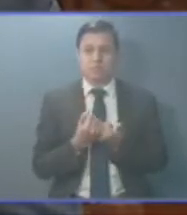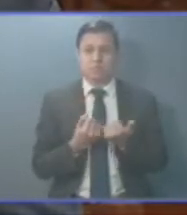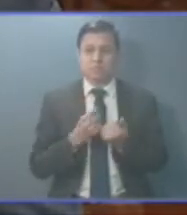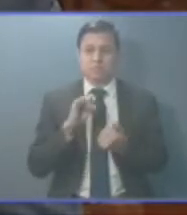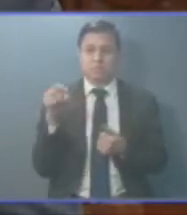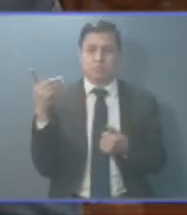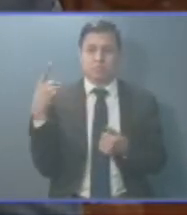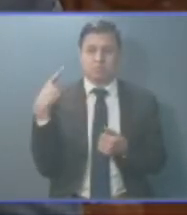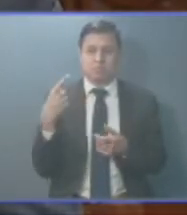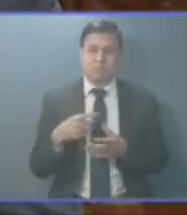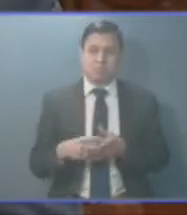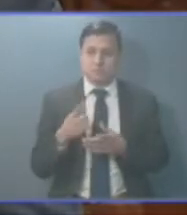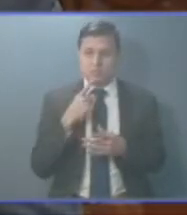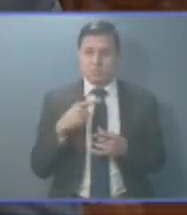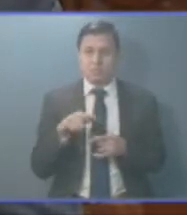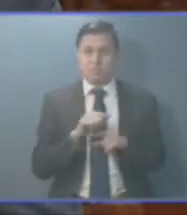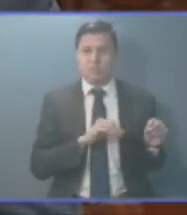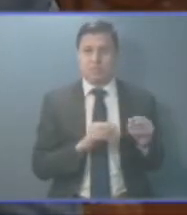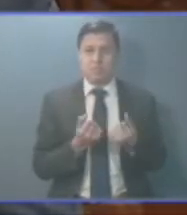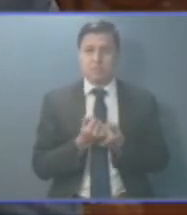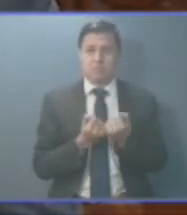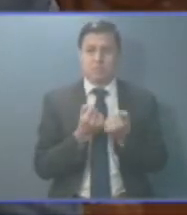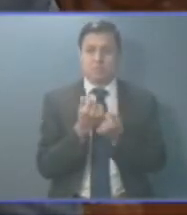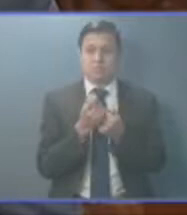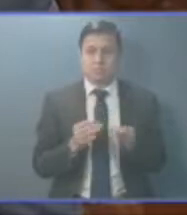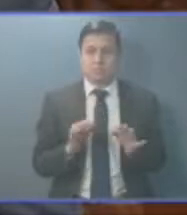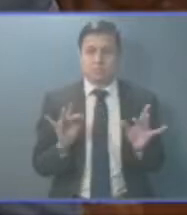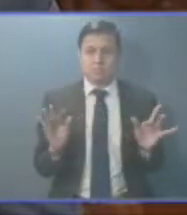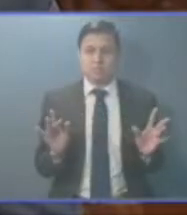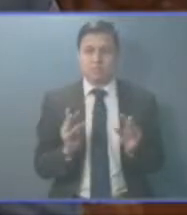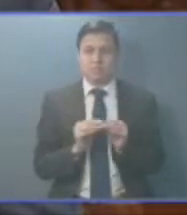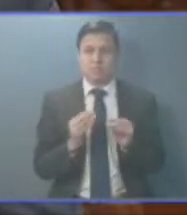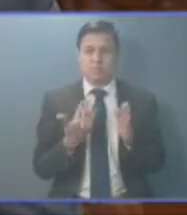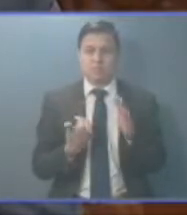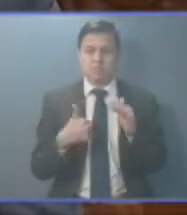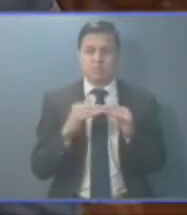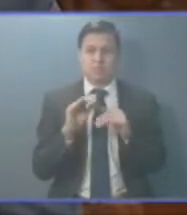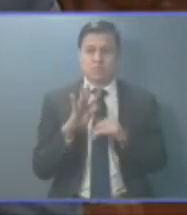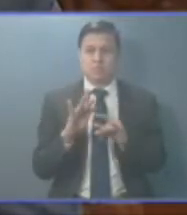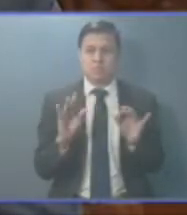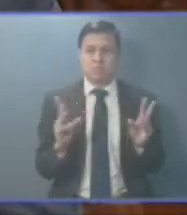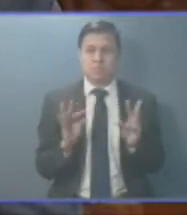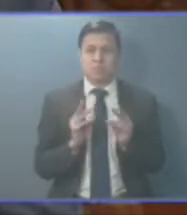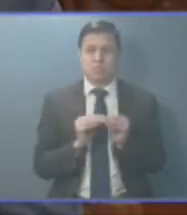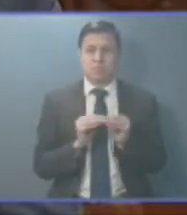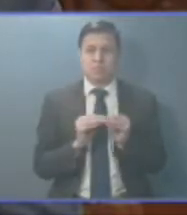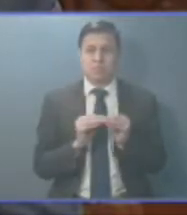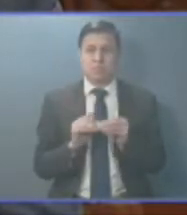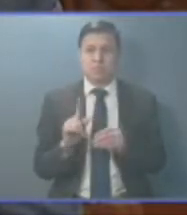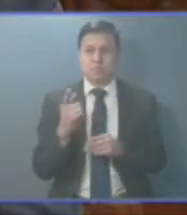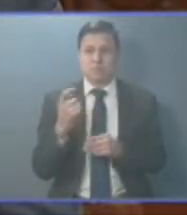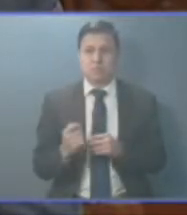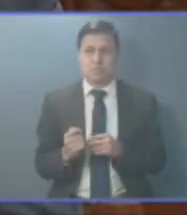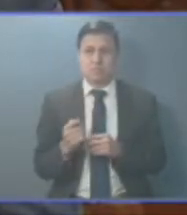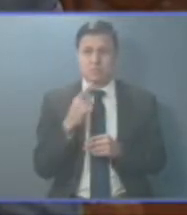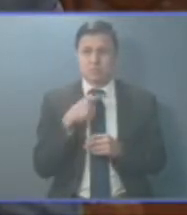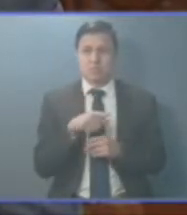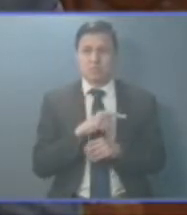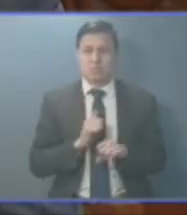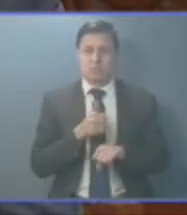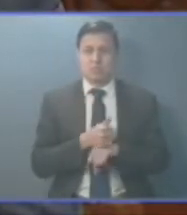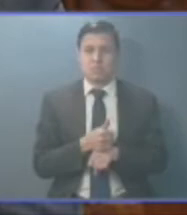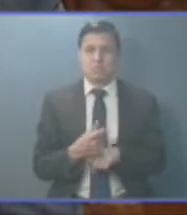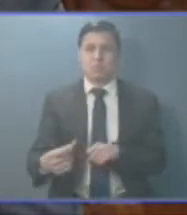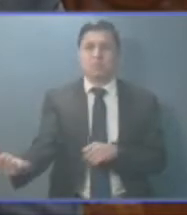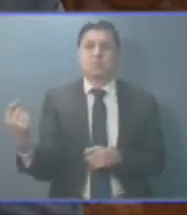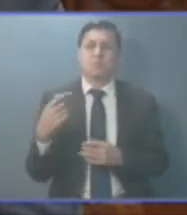Junta Directiva que asistan a las reuniones hasta un máximo de 4 sesiones por mes, cuya cuantía de conformidad lo